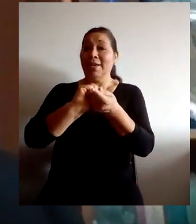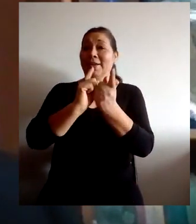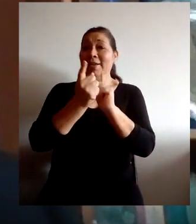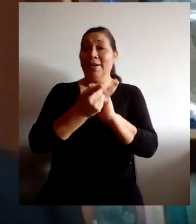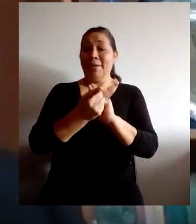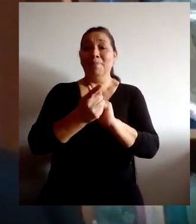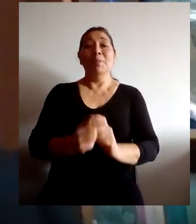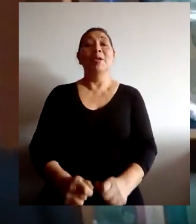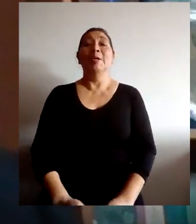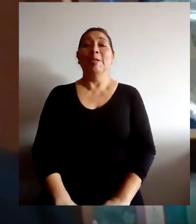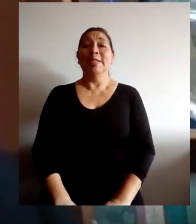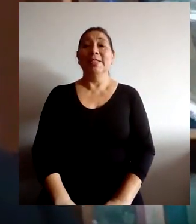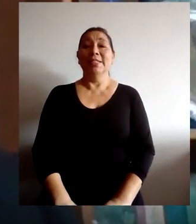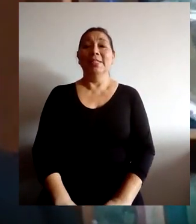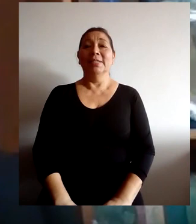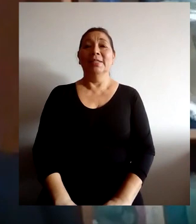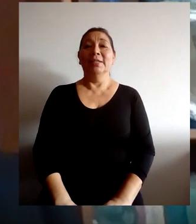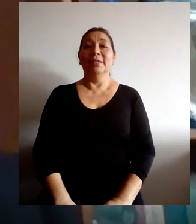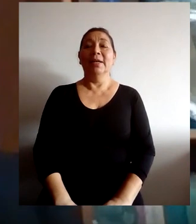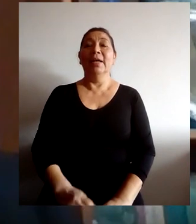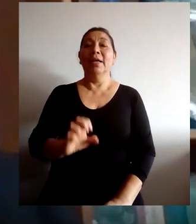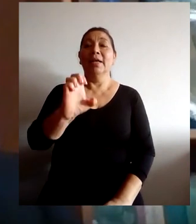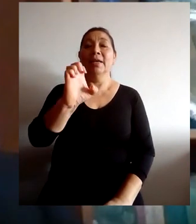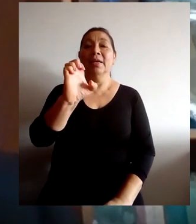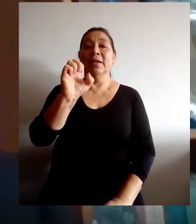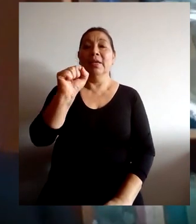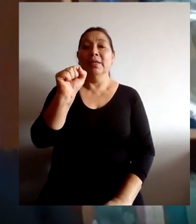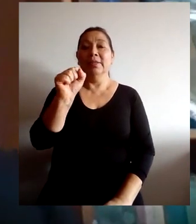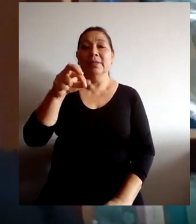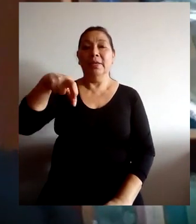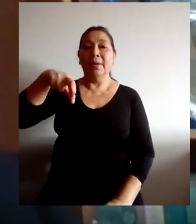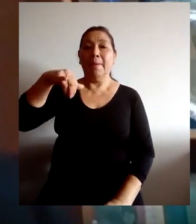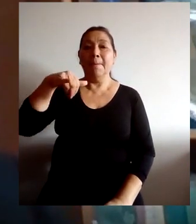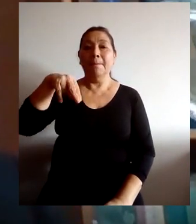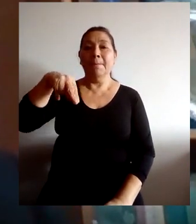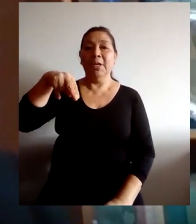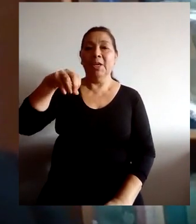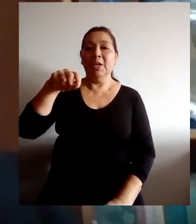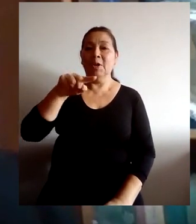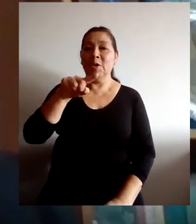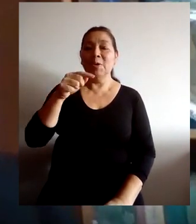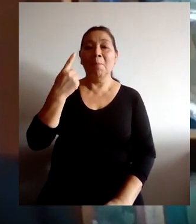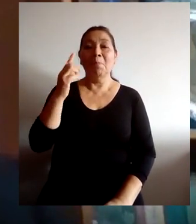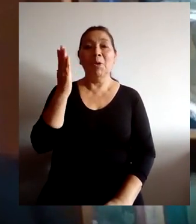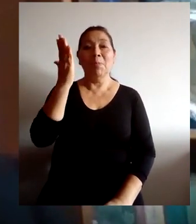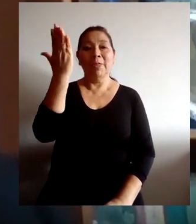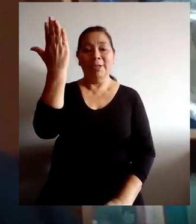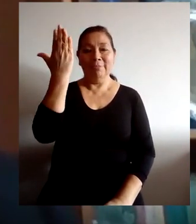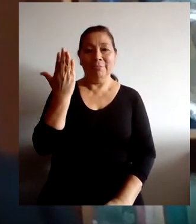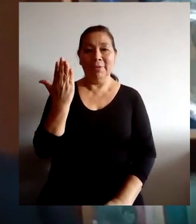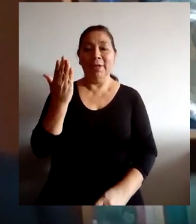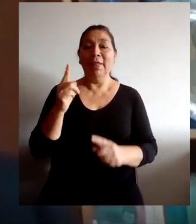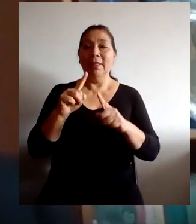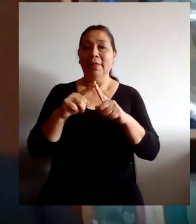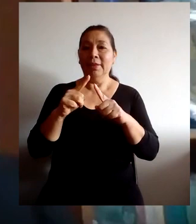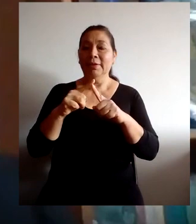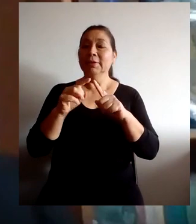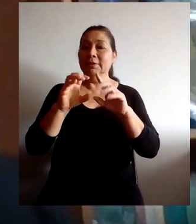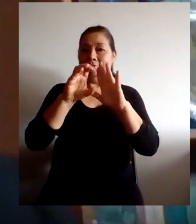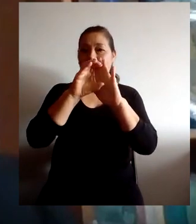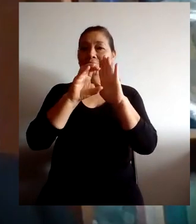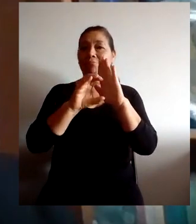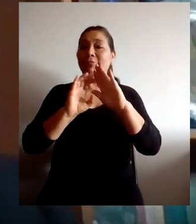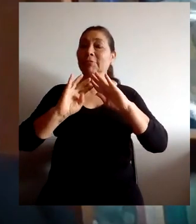mandato del Pleno del Tribunal Constitucional en razón de que dicho magistrado está